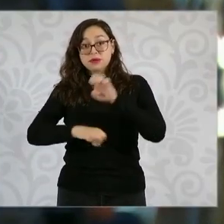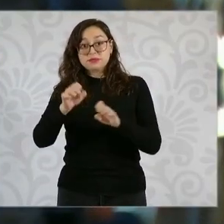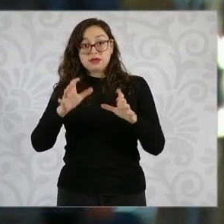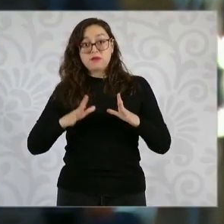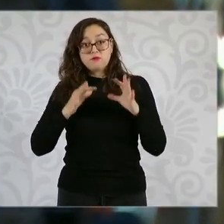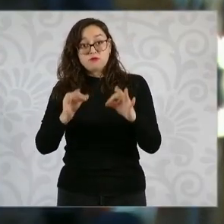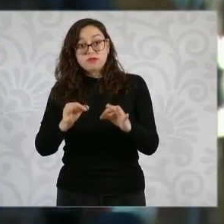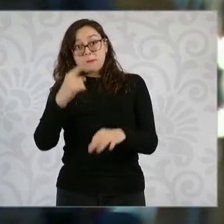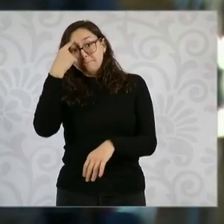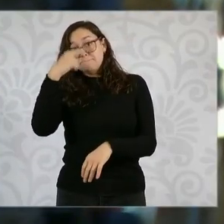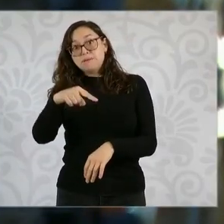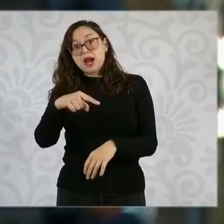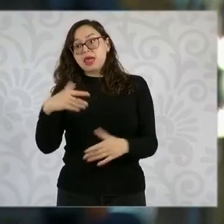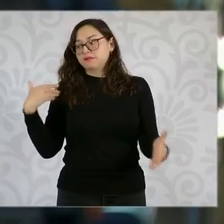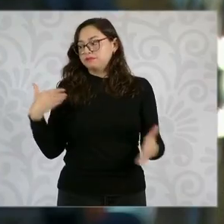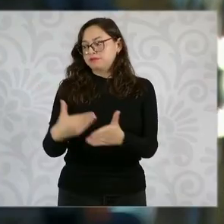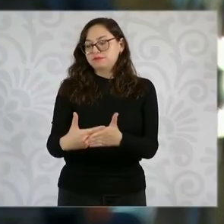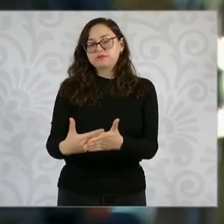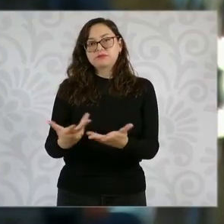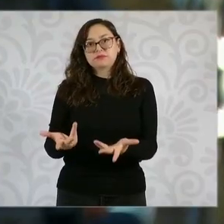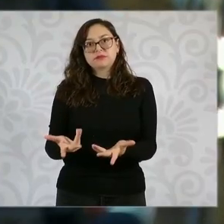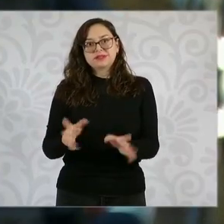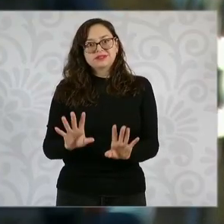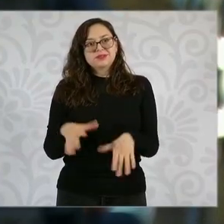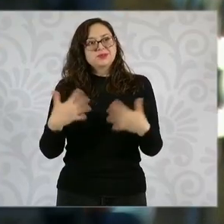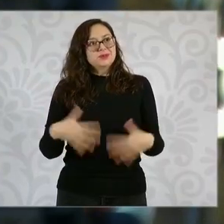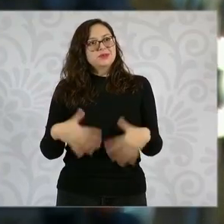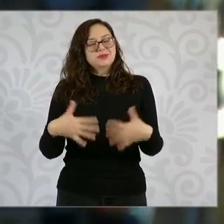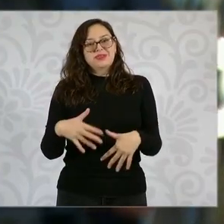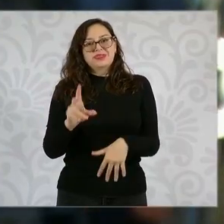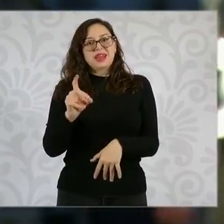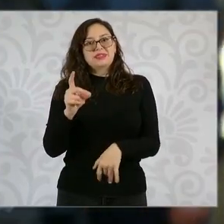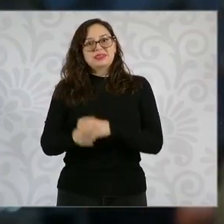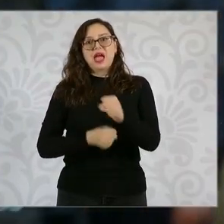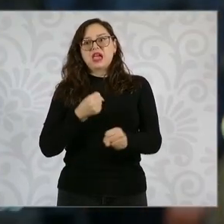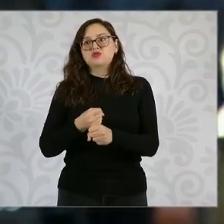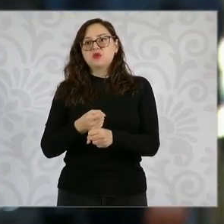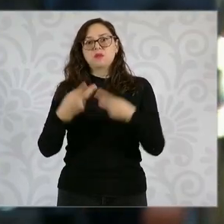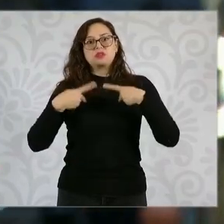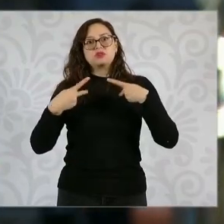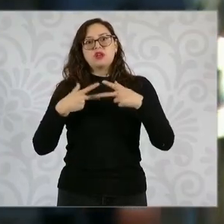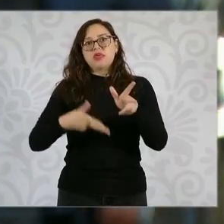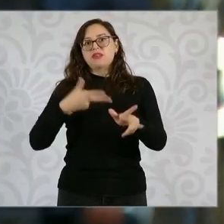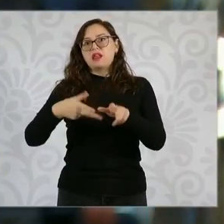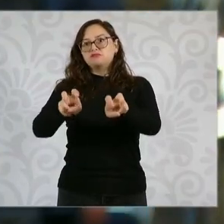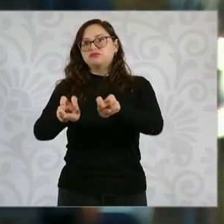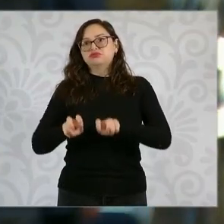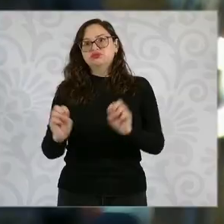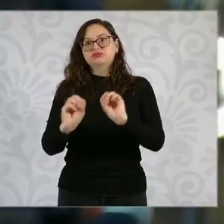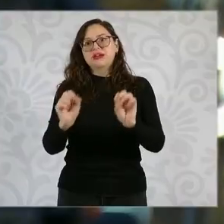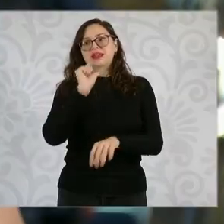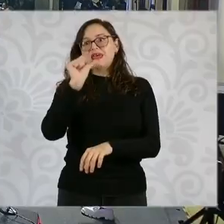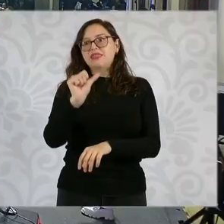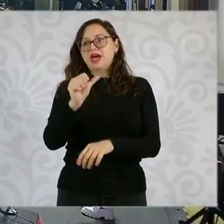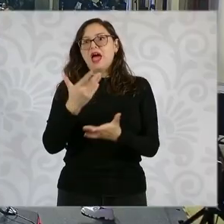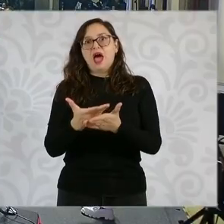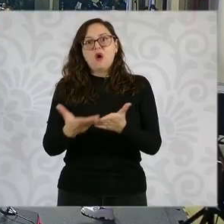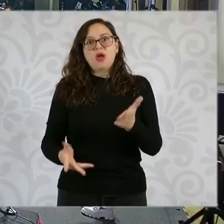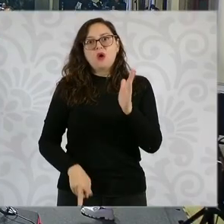en contraste, 30 años después, ¿qué significa que regresen los trenes de pasajeros después de esta etapa neoliberal, presidenta?